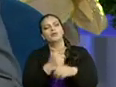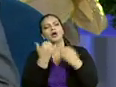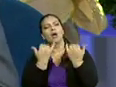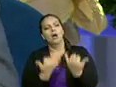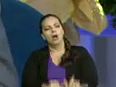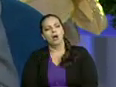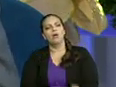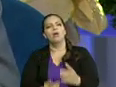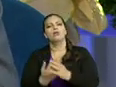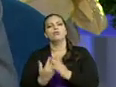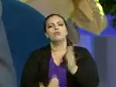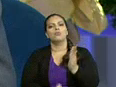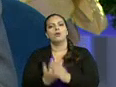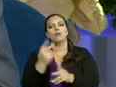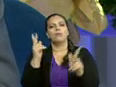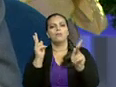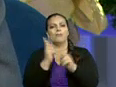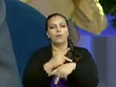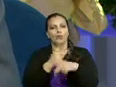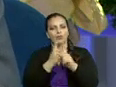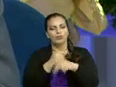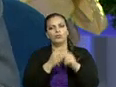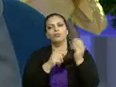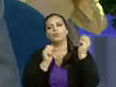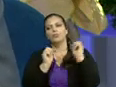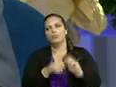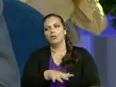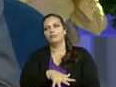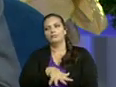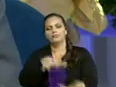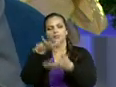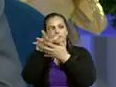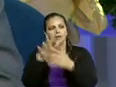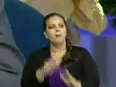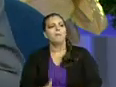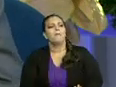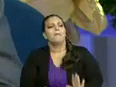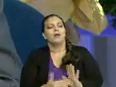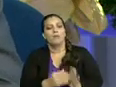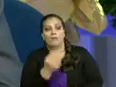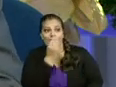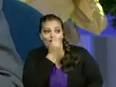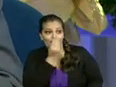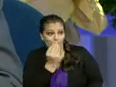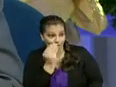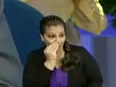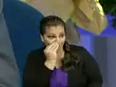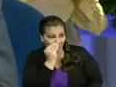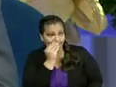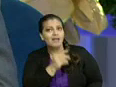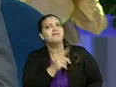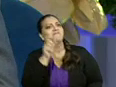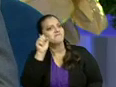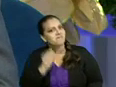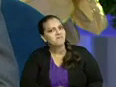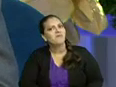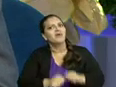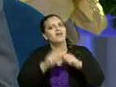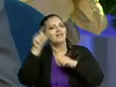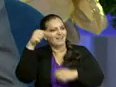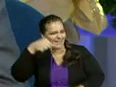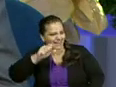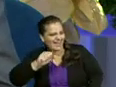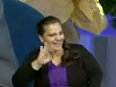banano que está presente en Qatar, las flores, la ovilla, la pitahaya, que son productos no tradicionales del